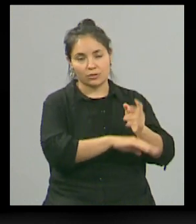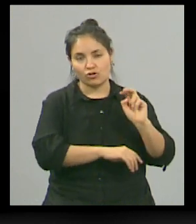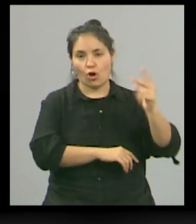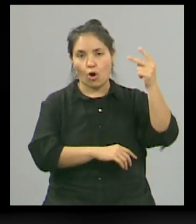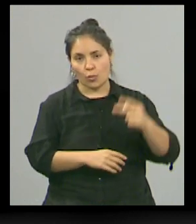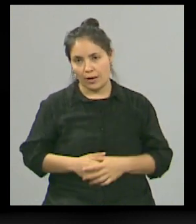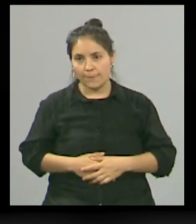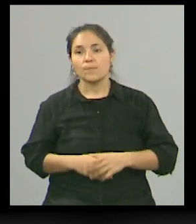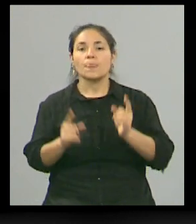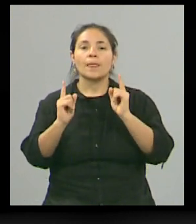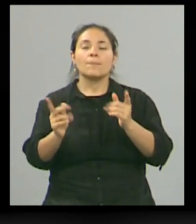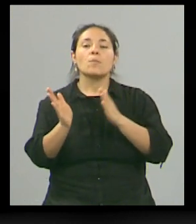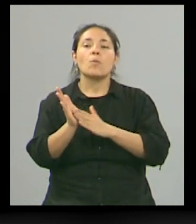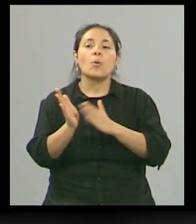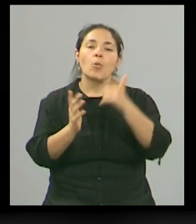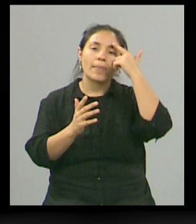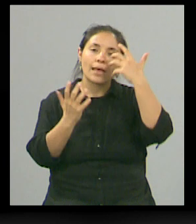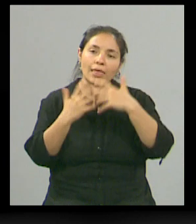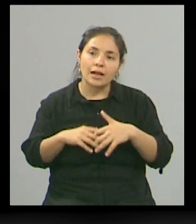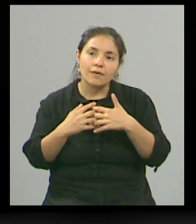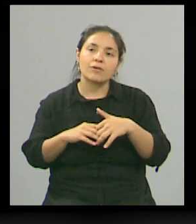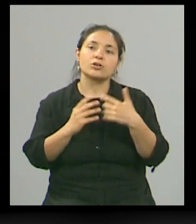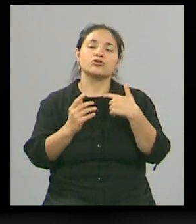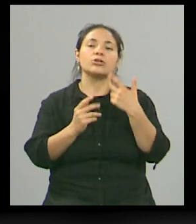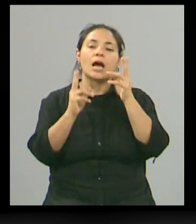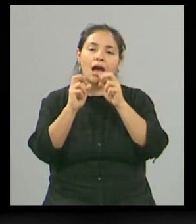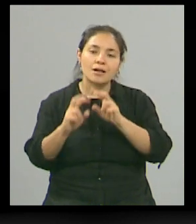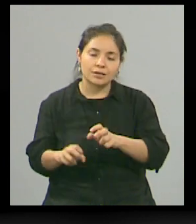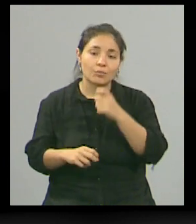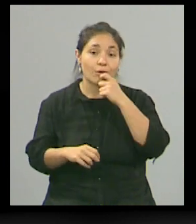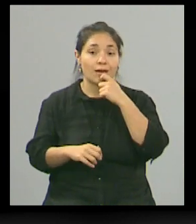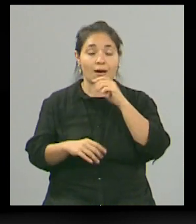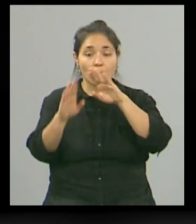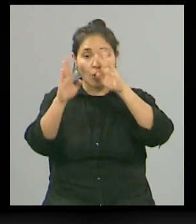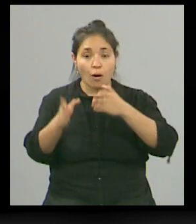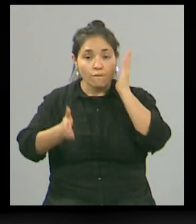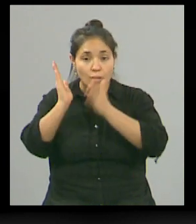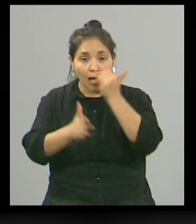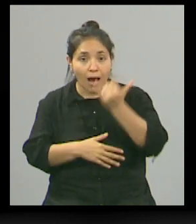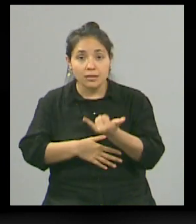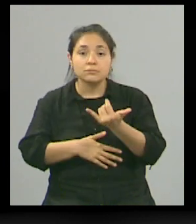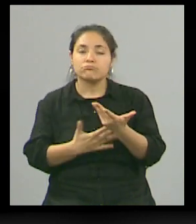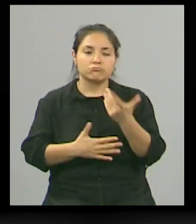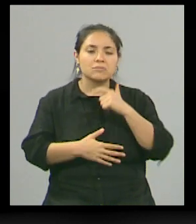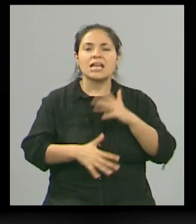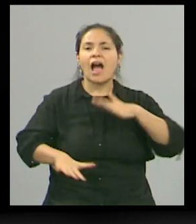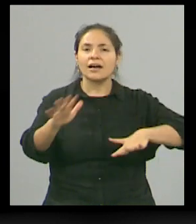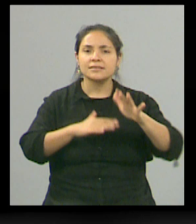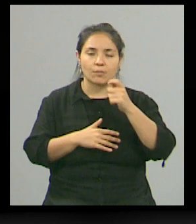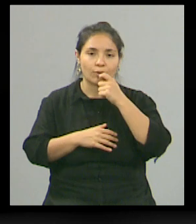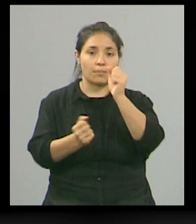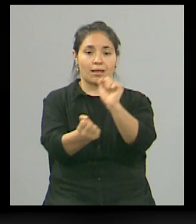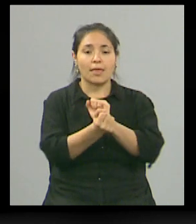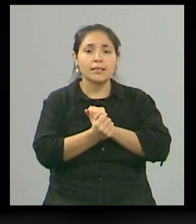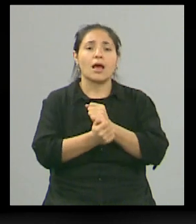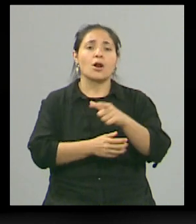algunas propuestas de reflexión y de análisis sobre qué hacer en casos de violencia institucional. ¿Qué hacer si te detienen, si te trasladan